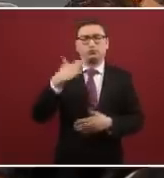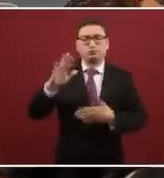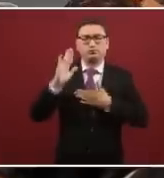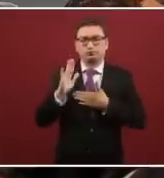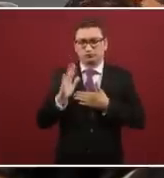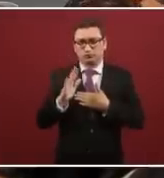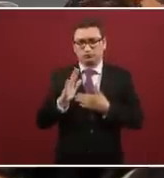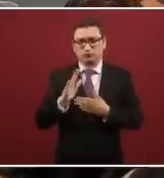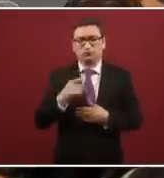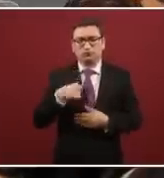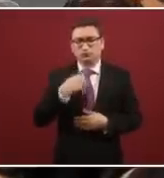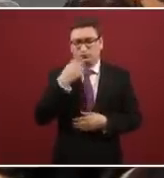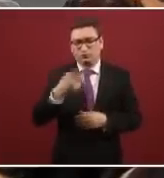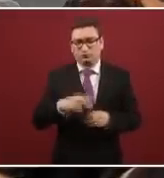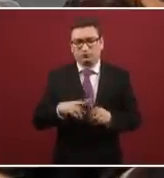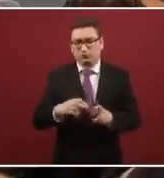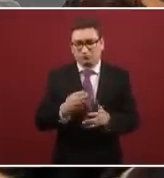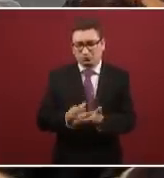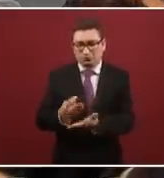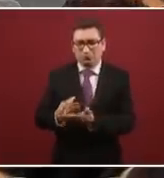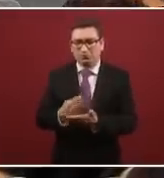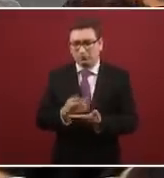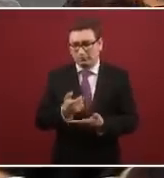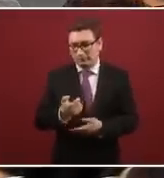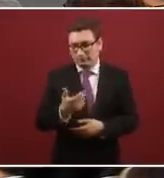hacer cambios en lo fiscal,